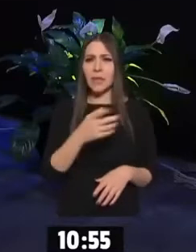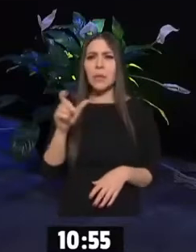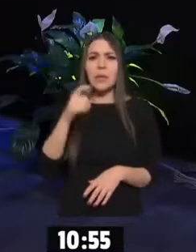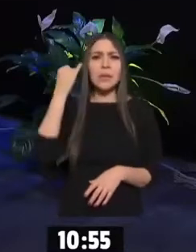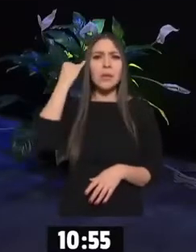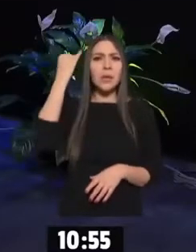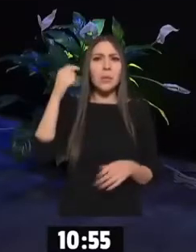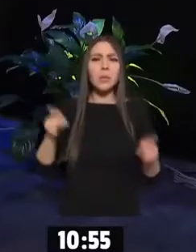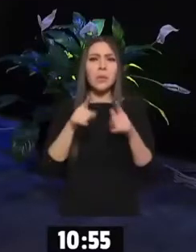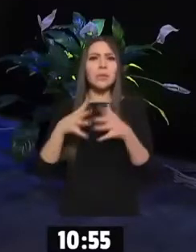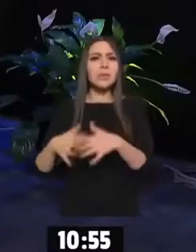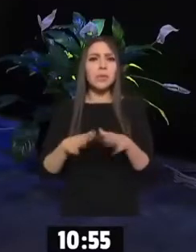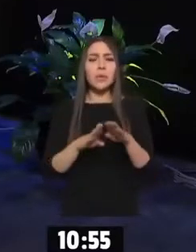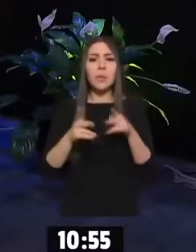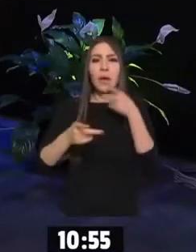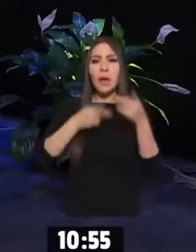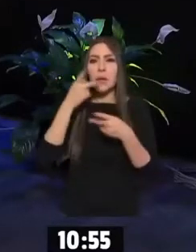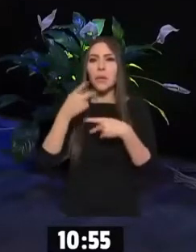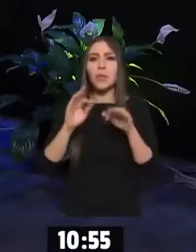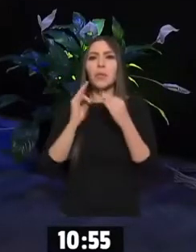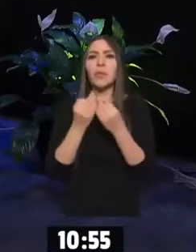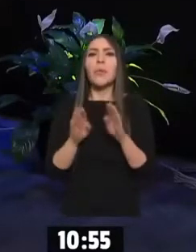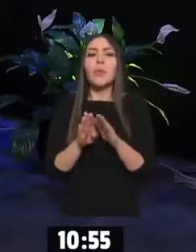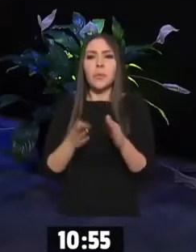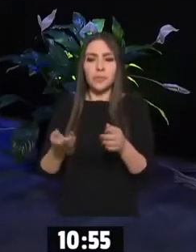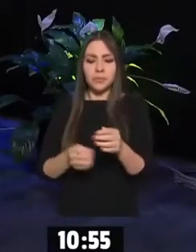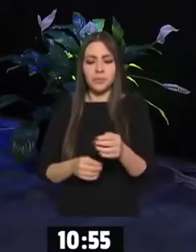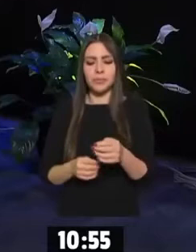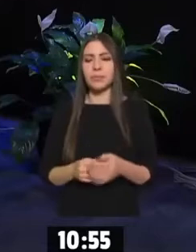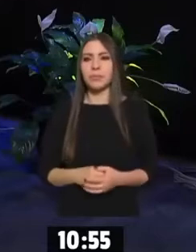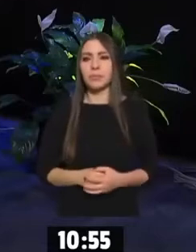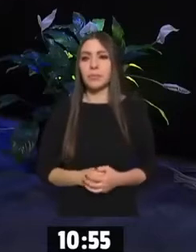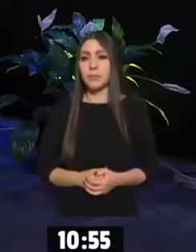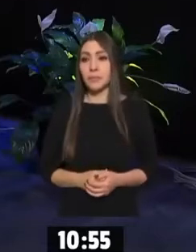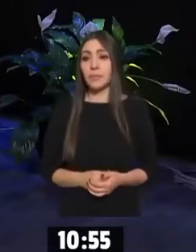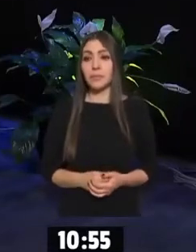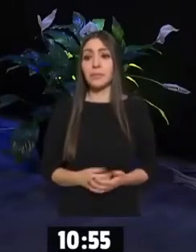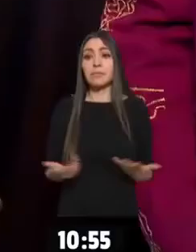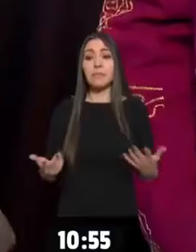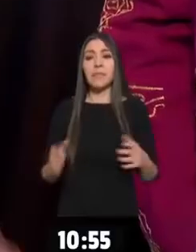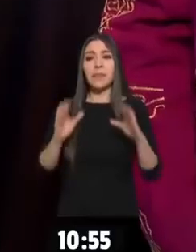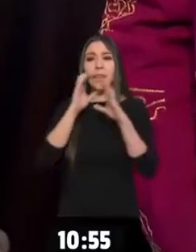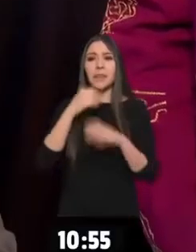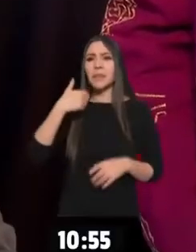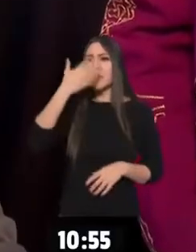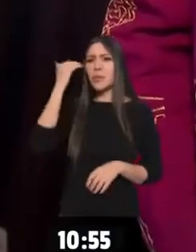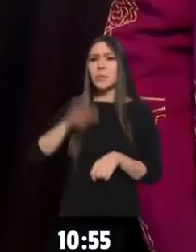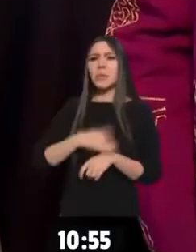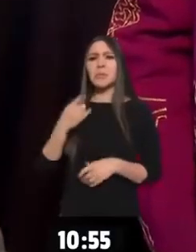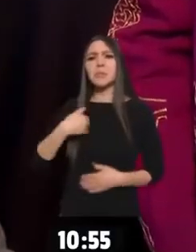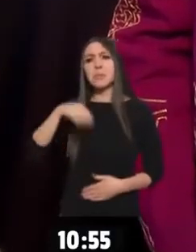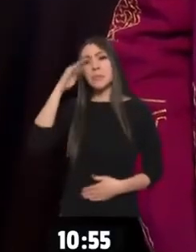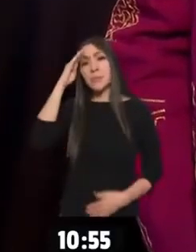así, pues, la forma en cómo habla, vamos? Pues, yo escribía canciones, no sabía por qué, y dije,